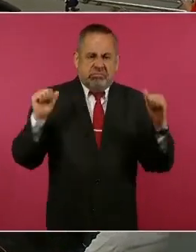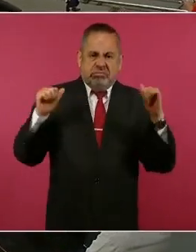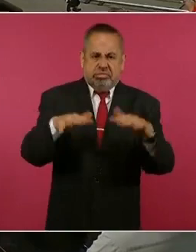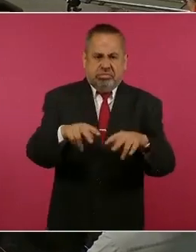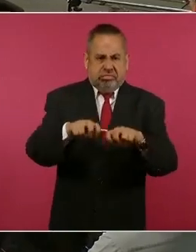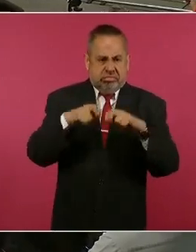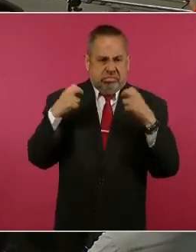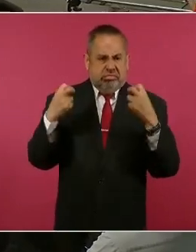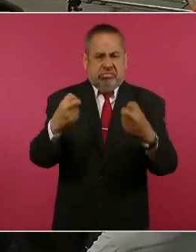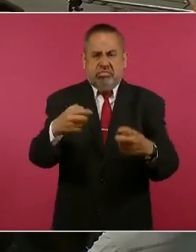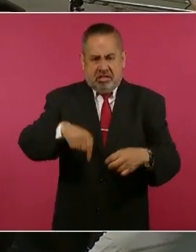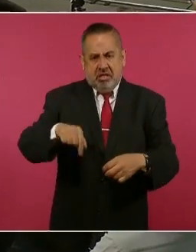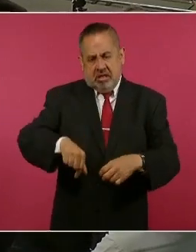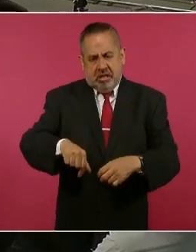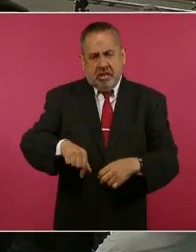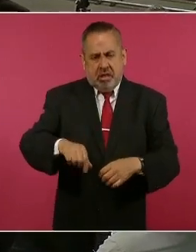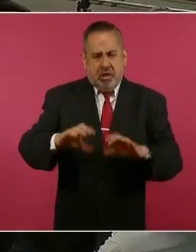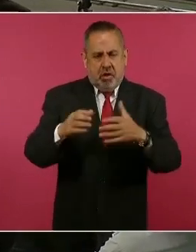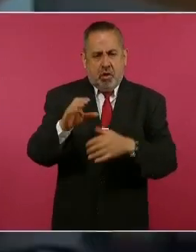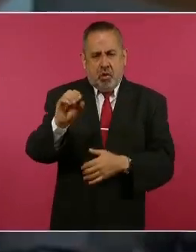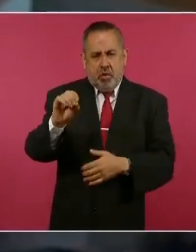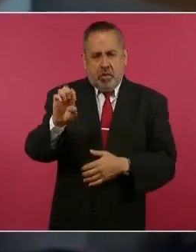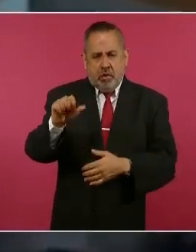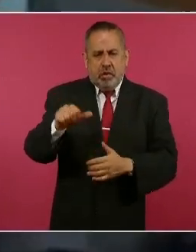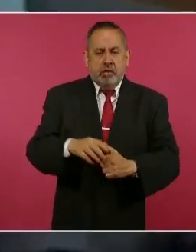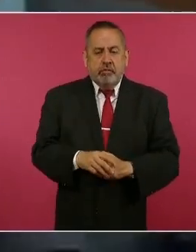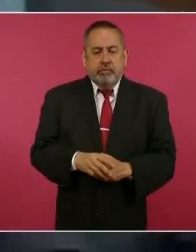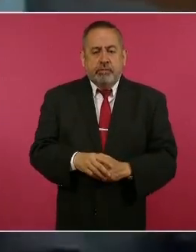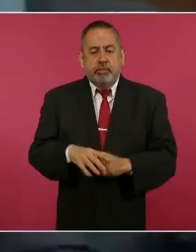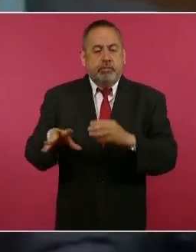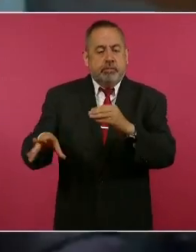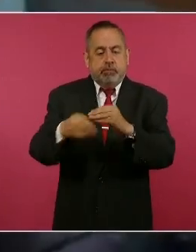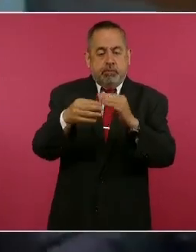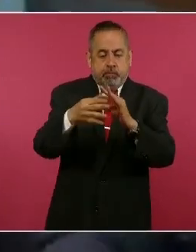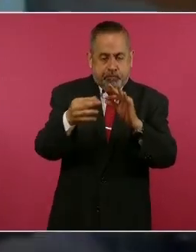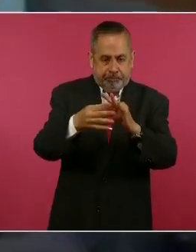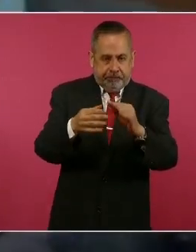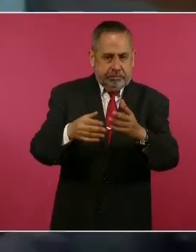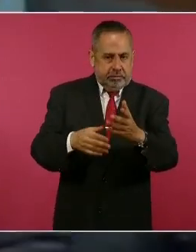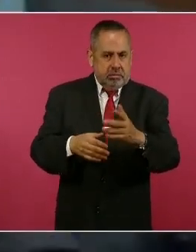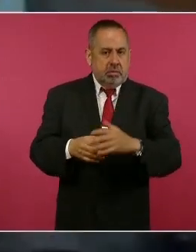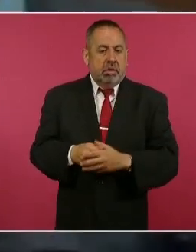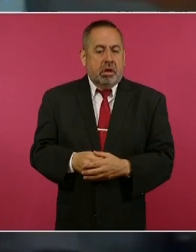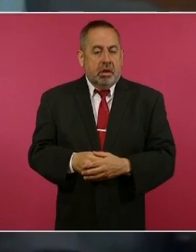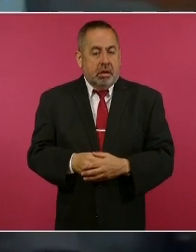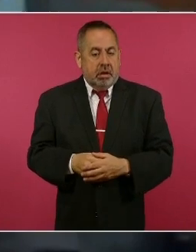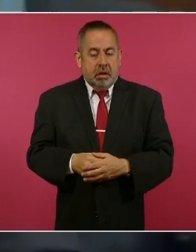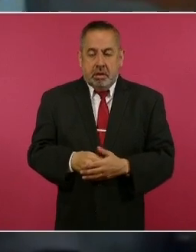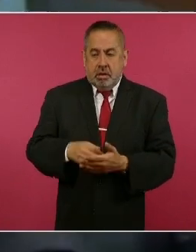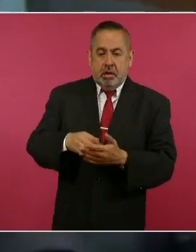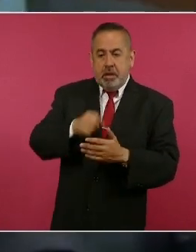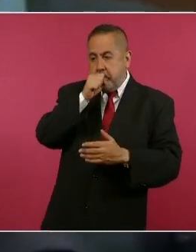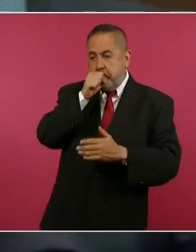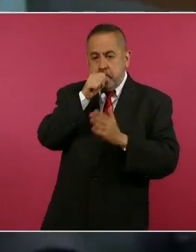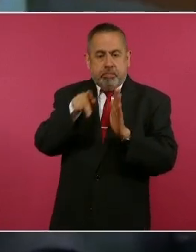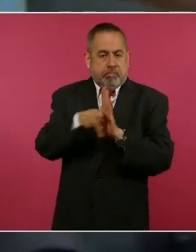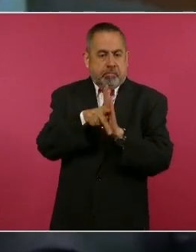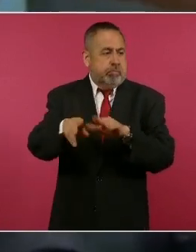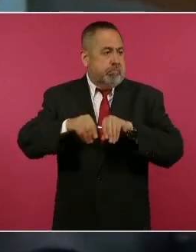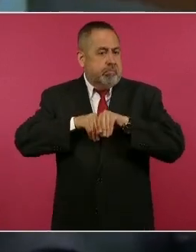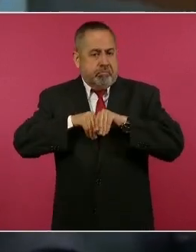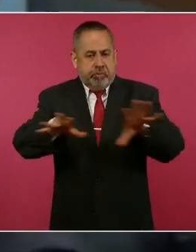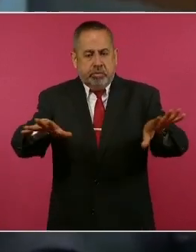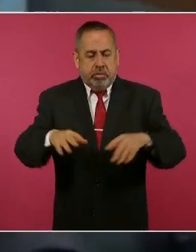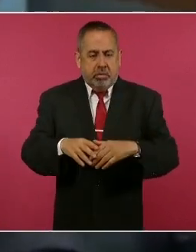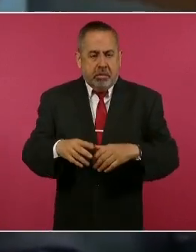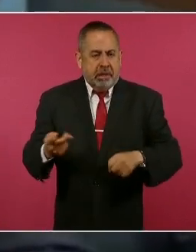Agregando a lo expresado nuestro comunicado de prensa. Los hechos